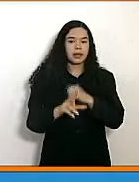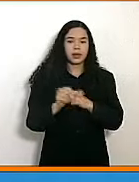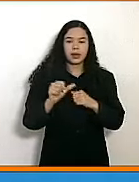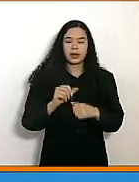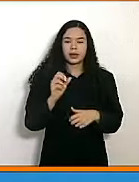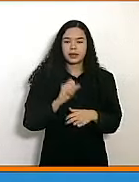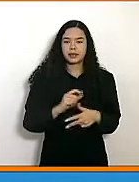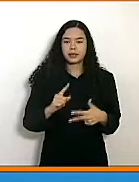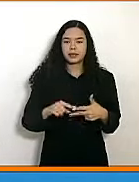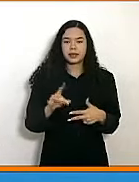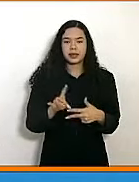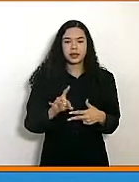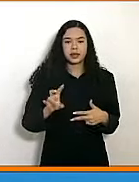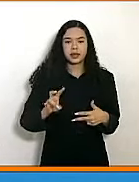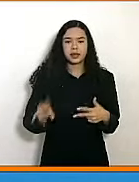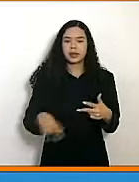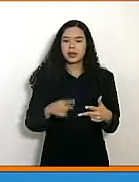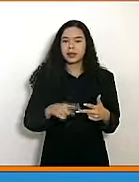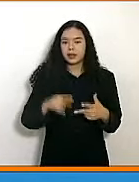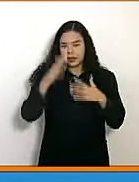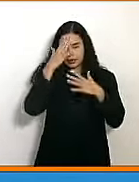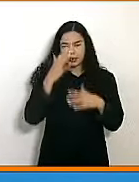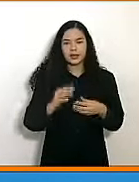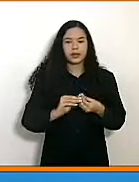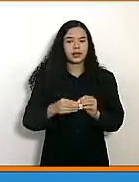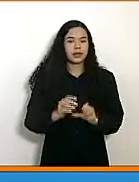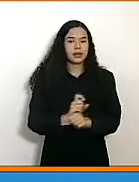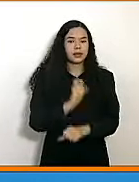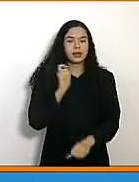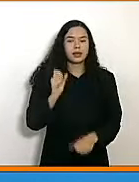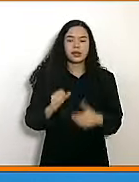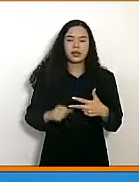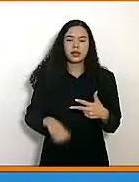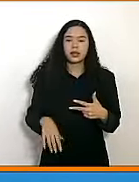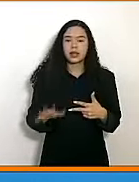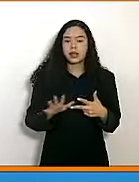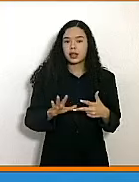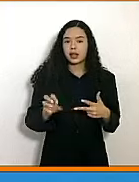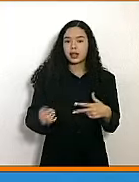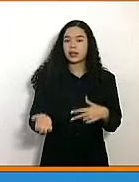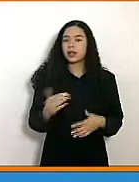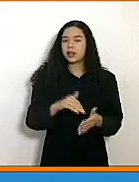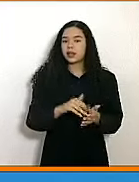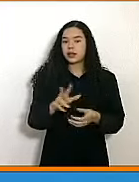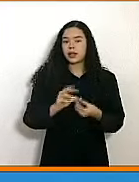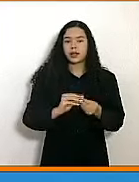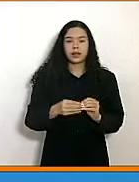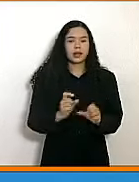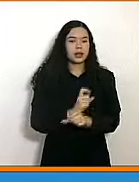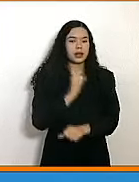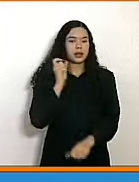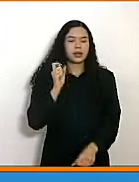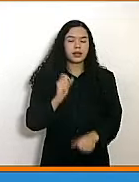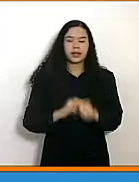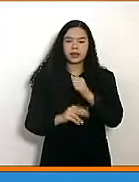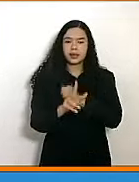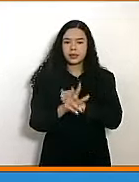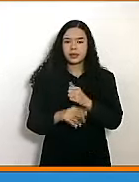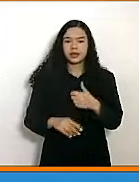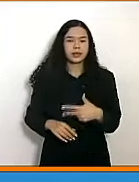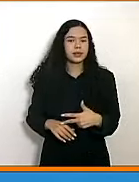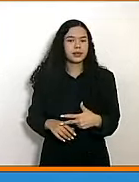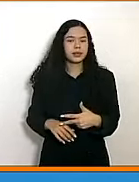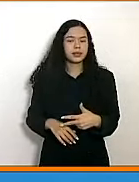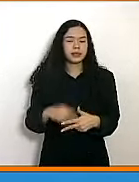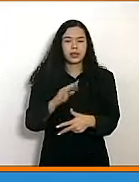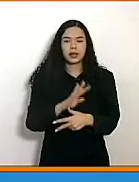el 87. Tercer y decisivo número ganador, 50. Con gusto te repito los números ganadores para Pega